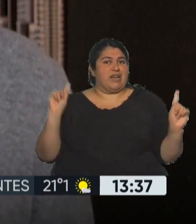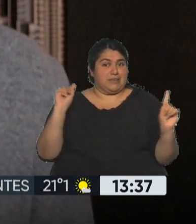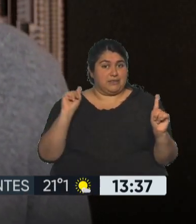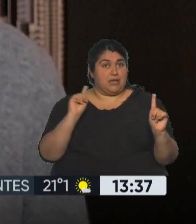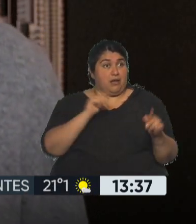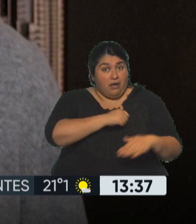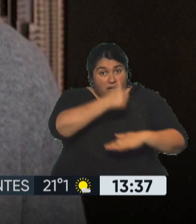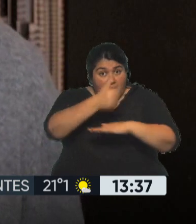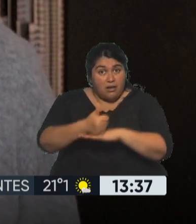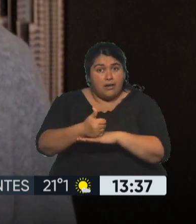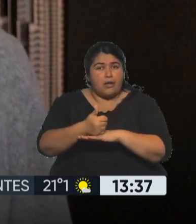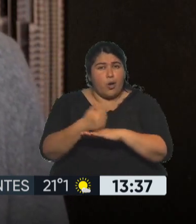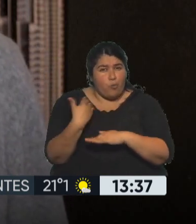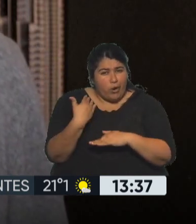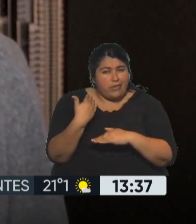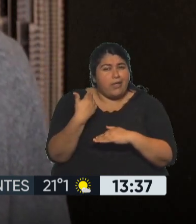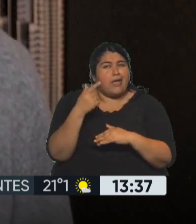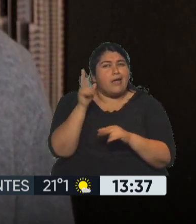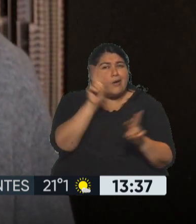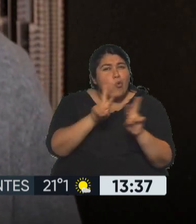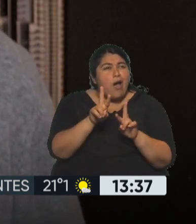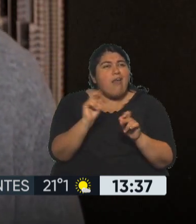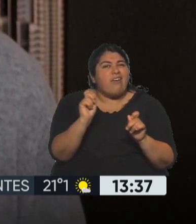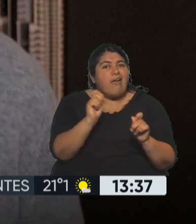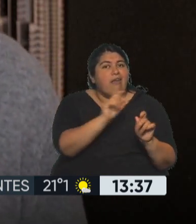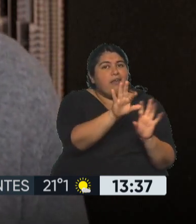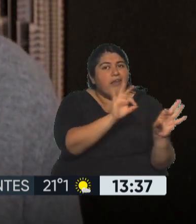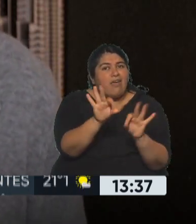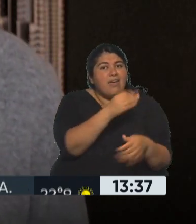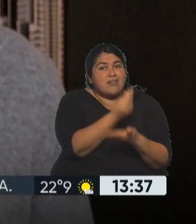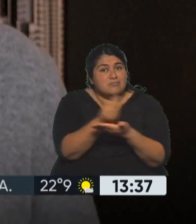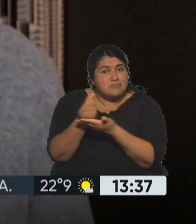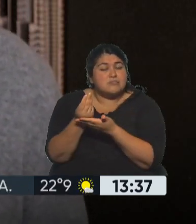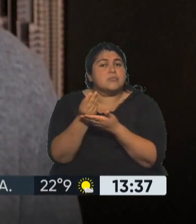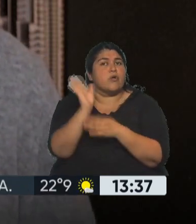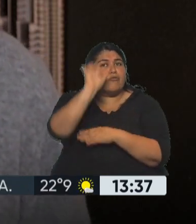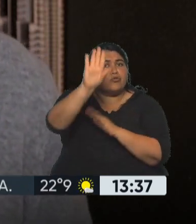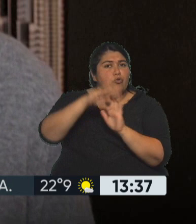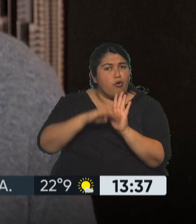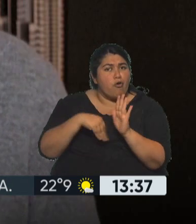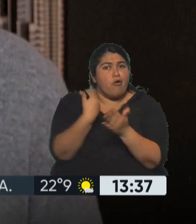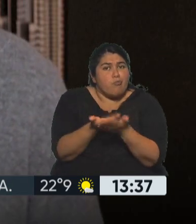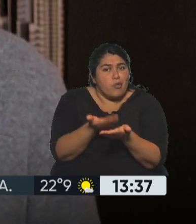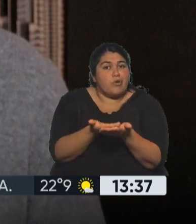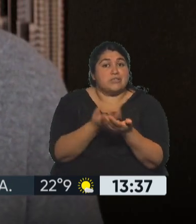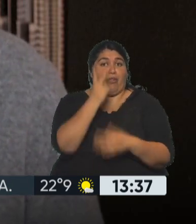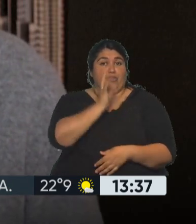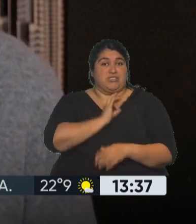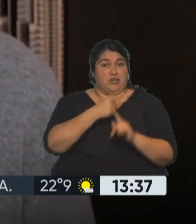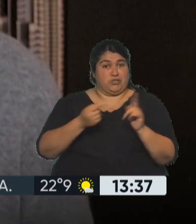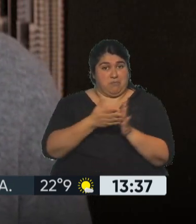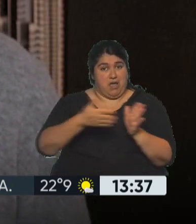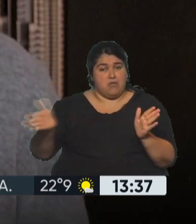poder, reconsiderar cuáles van a ser sus candidatos y sus banderas electorales para 2 años y medio que tendremos las